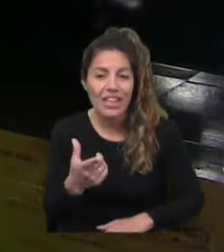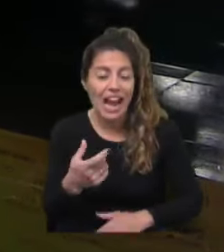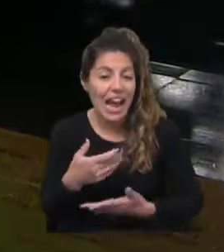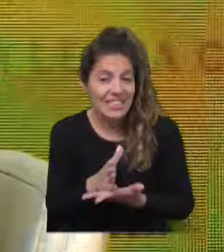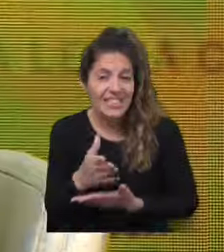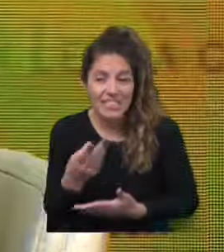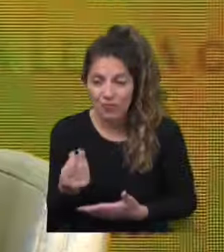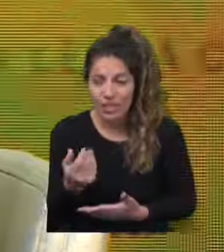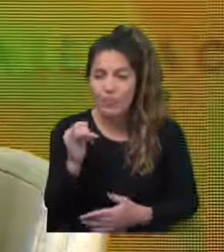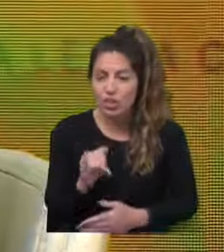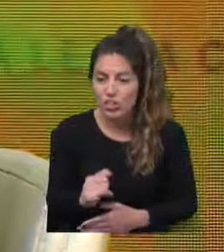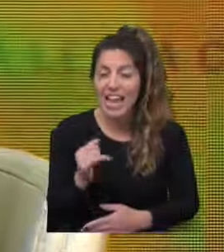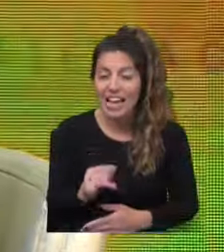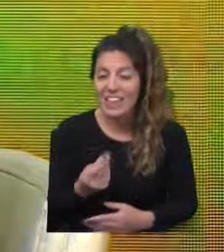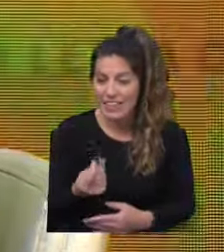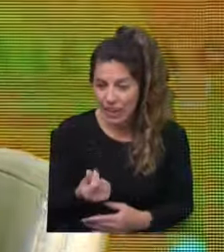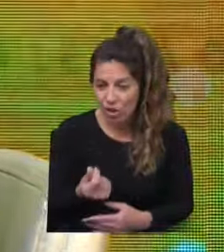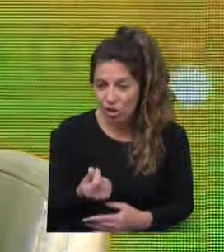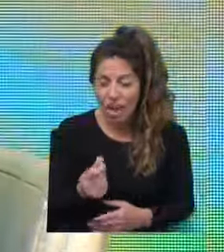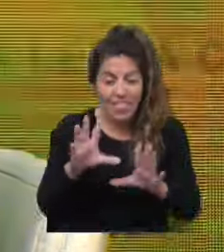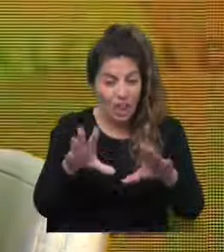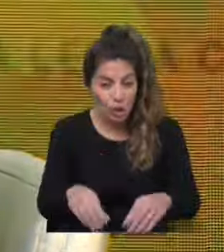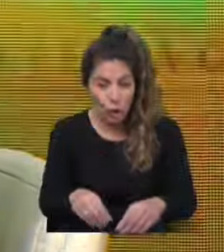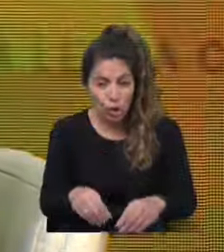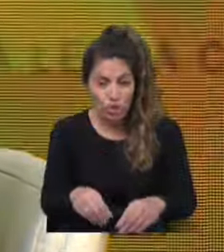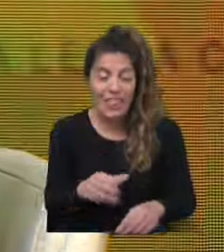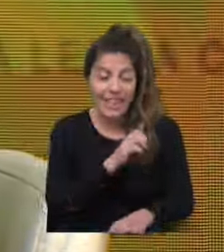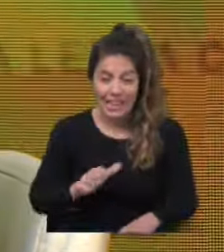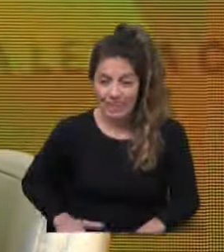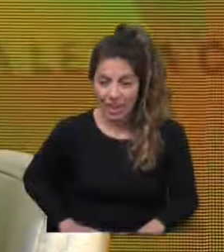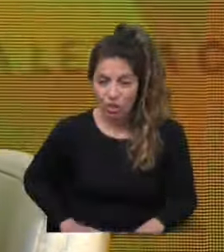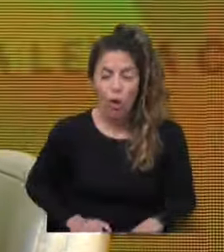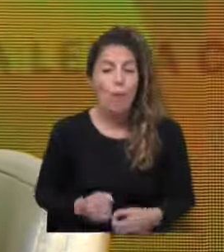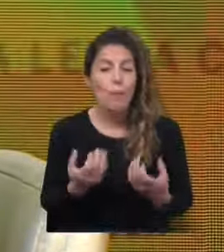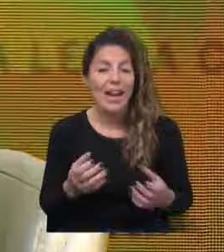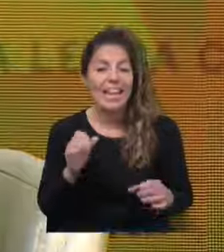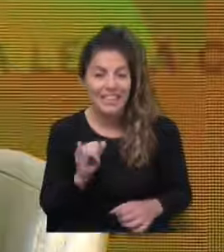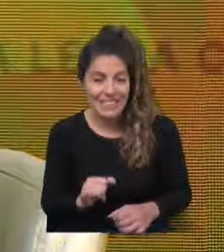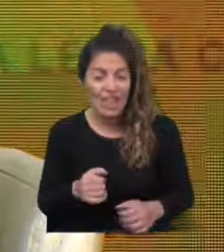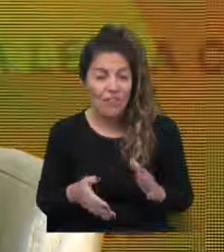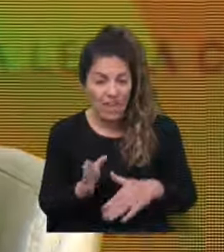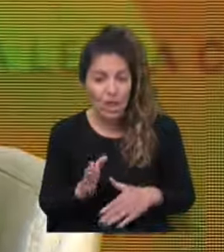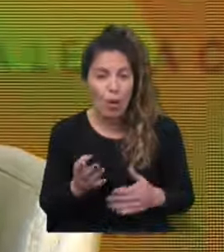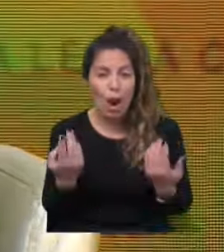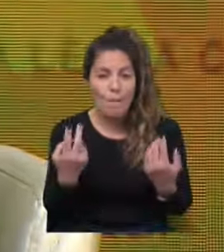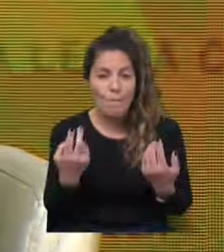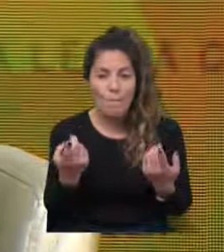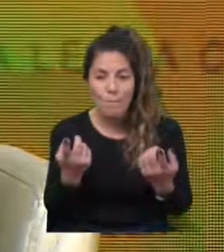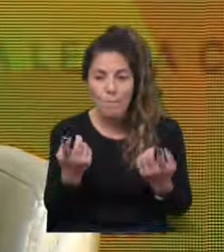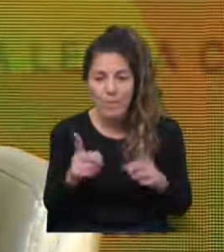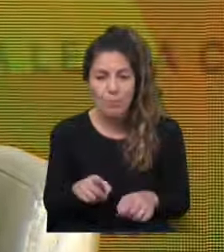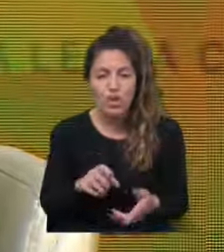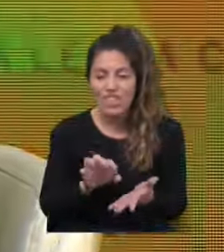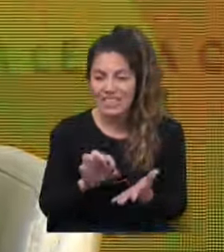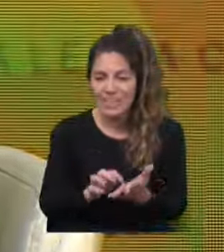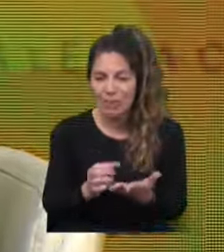financiera, pero sí hay dinero que es de todos, que es del Estado, para que sí vayamos al mismo régimen mixto